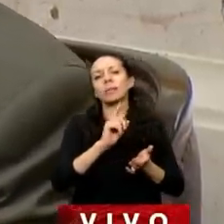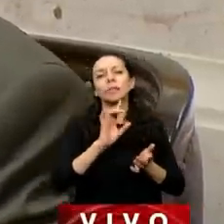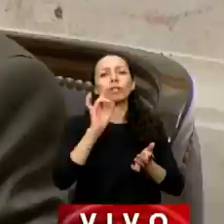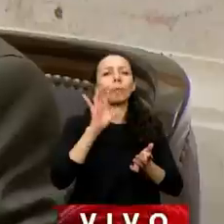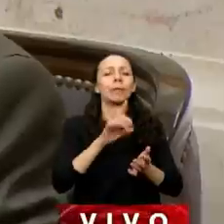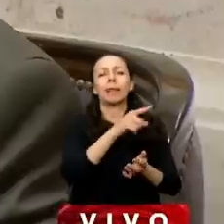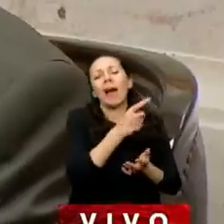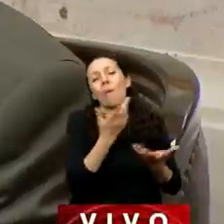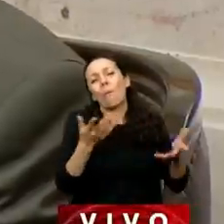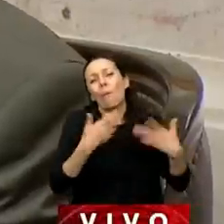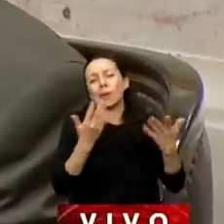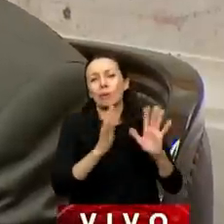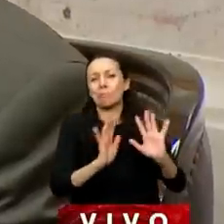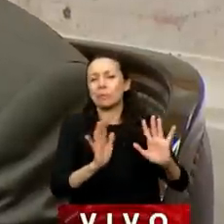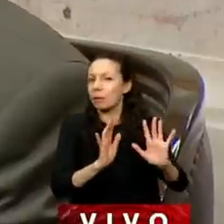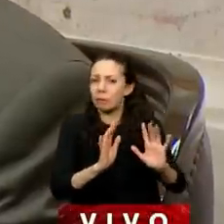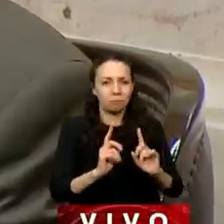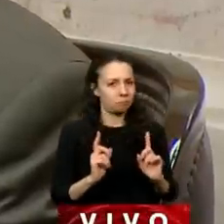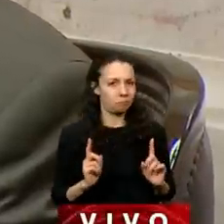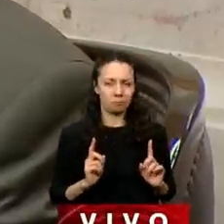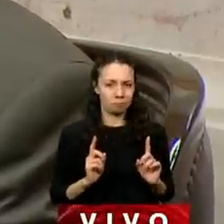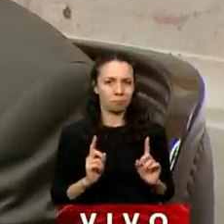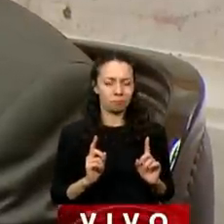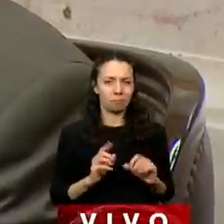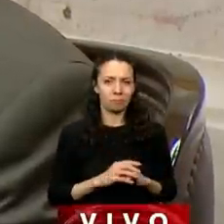como una cuestión menor, ¿no es cierto?